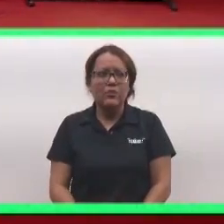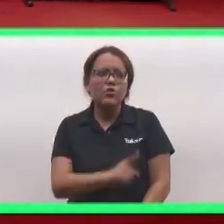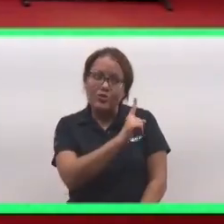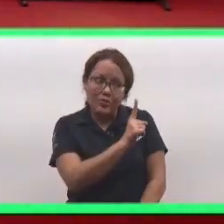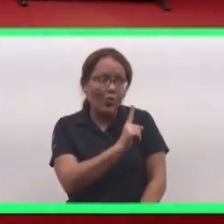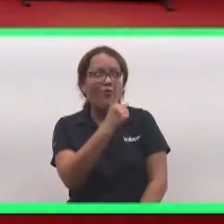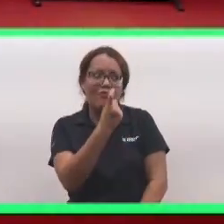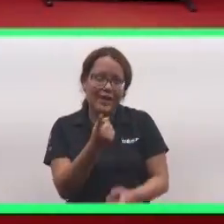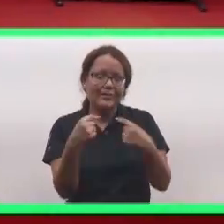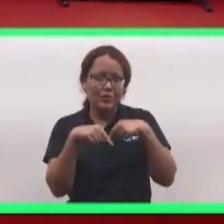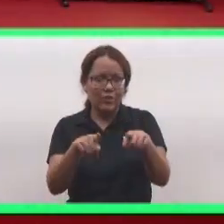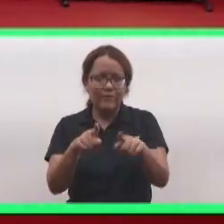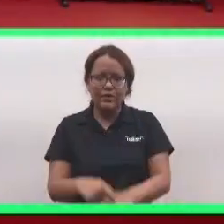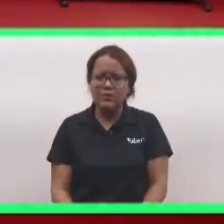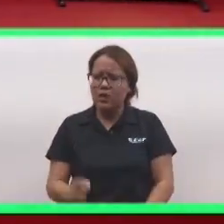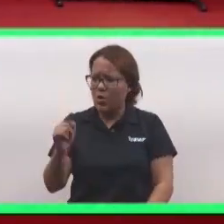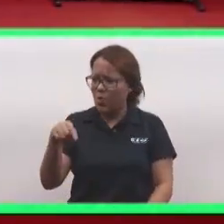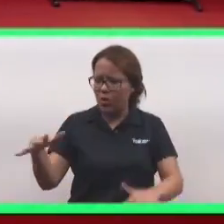Mire, ¿y qué está de moda?